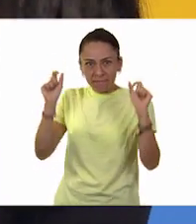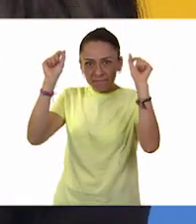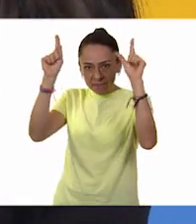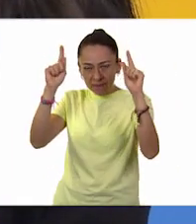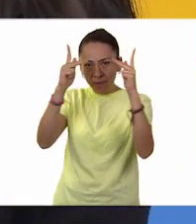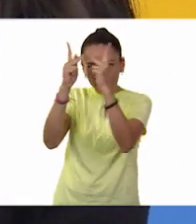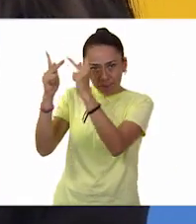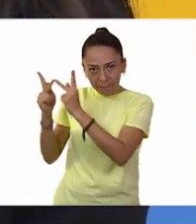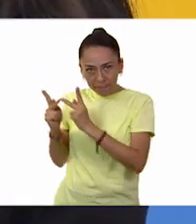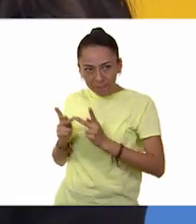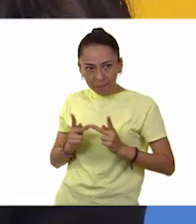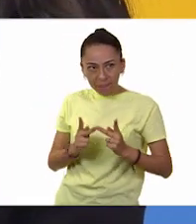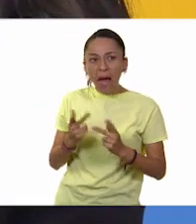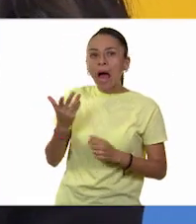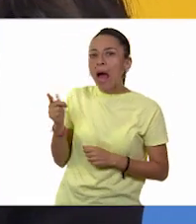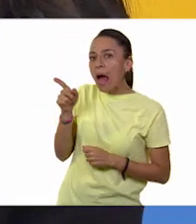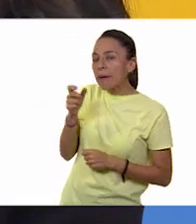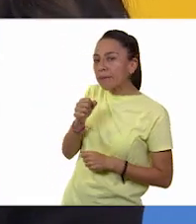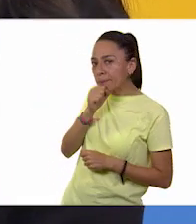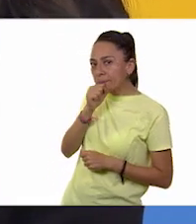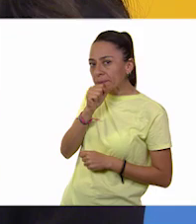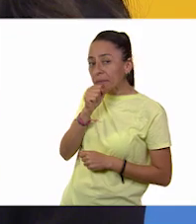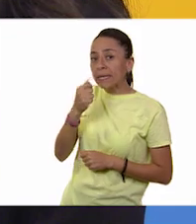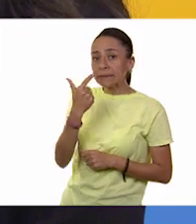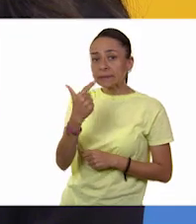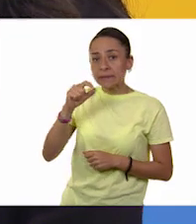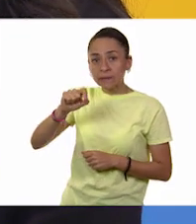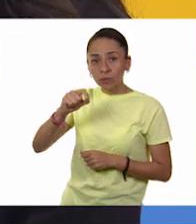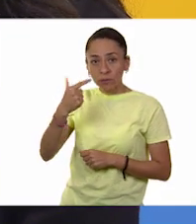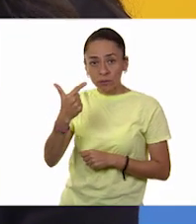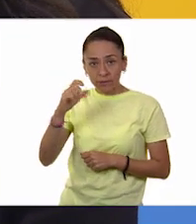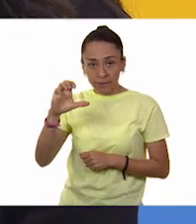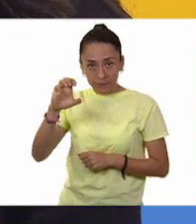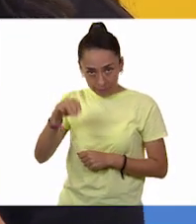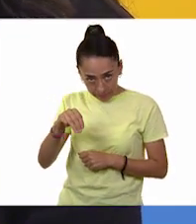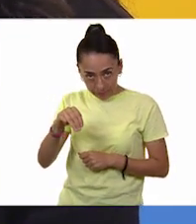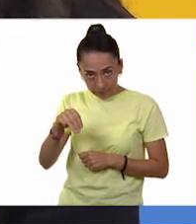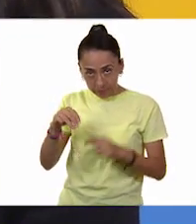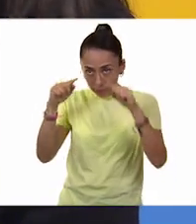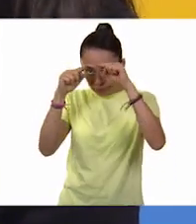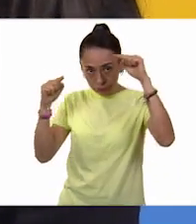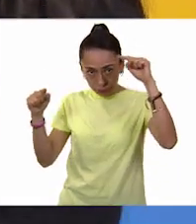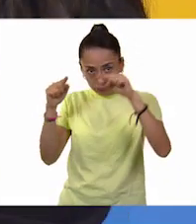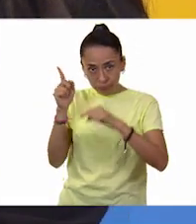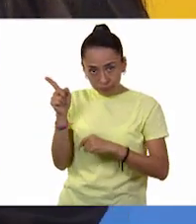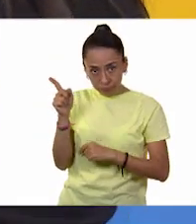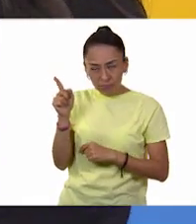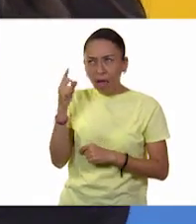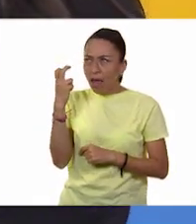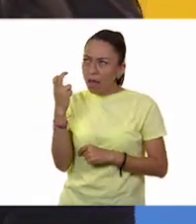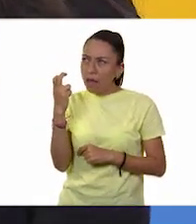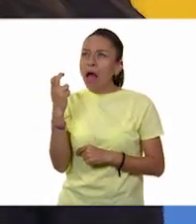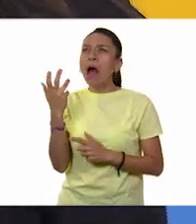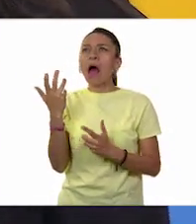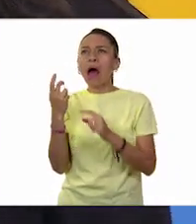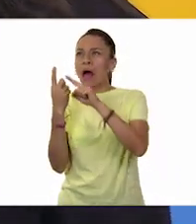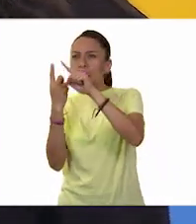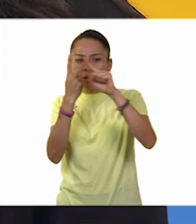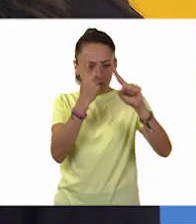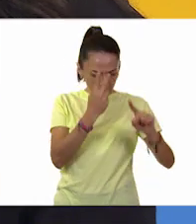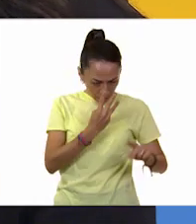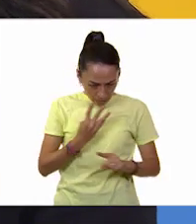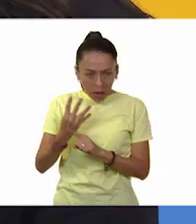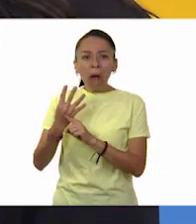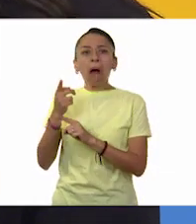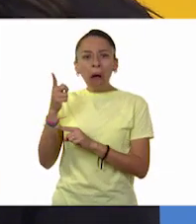que la línea mide 7.7 centímetros. Y entonces eso lo podemos multiplicar por 4 porque es el número de lados